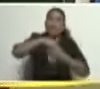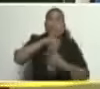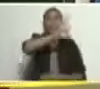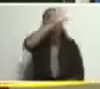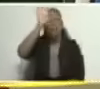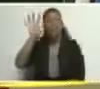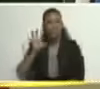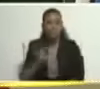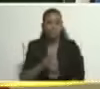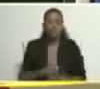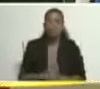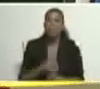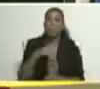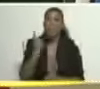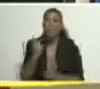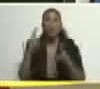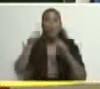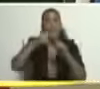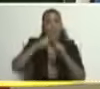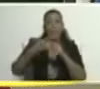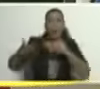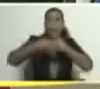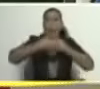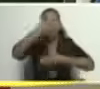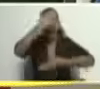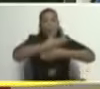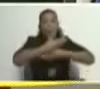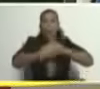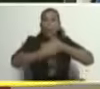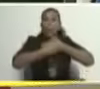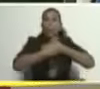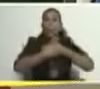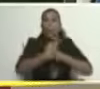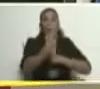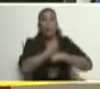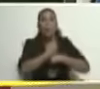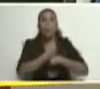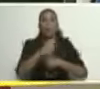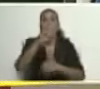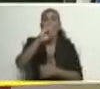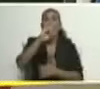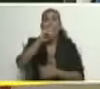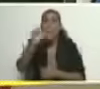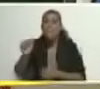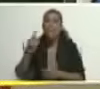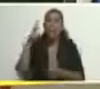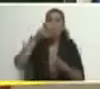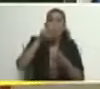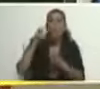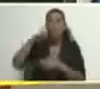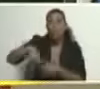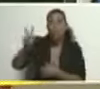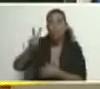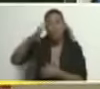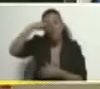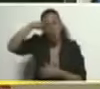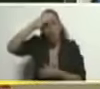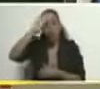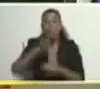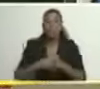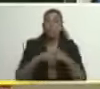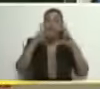de los estados y todo tipo de bloqueos criminales como los impuestos a los pueblos de Venezuela, Cuba y